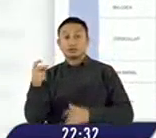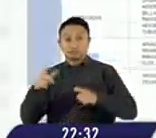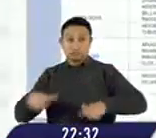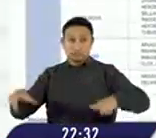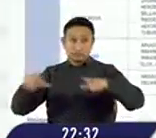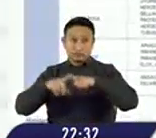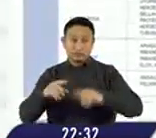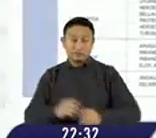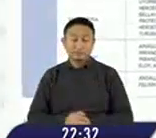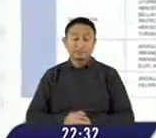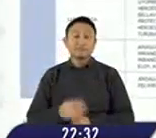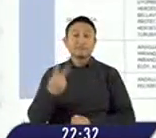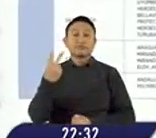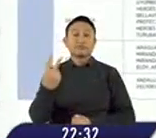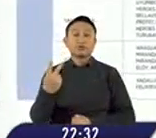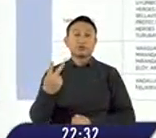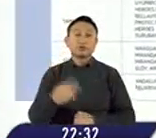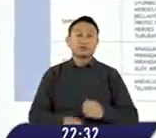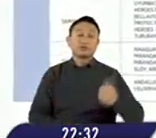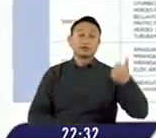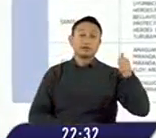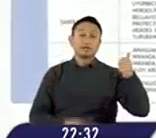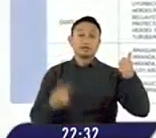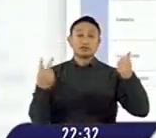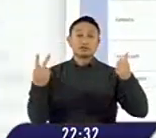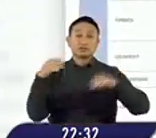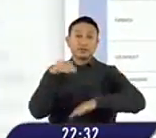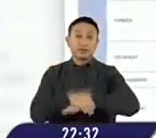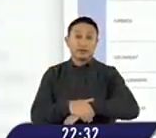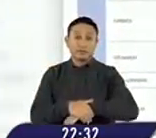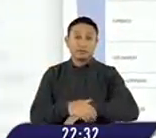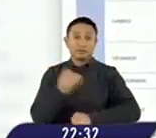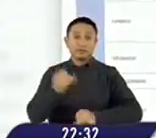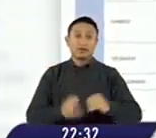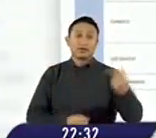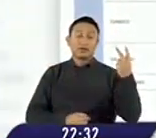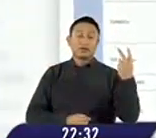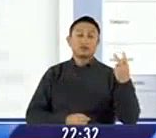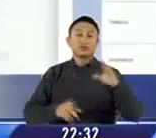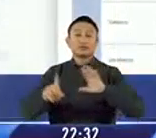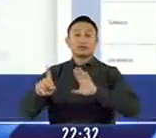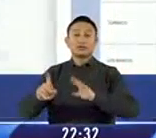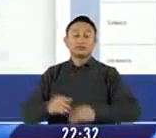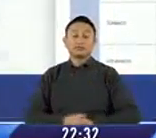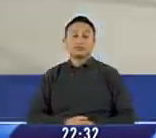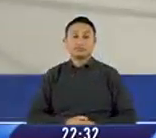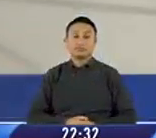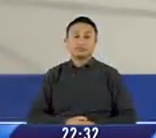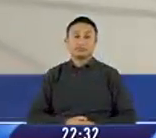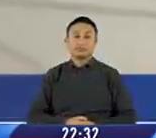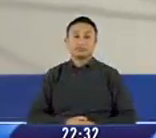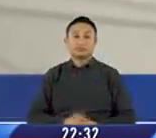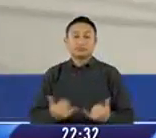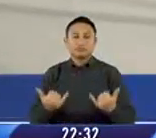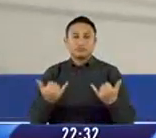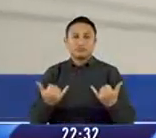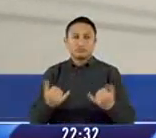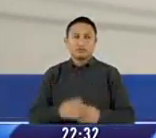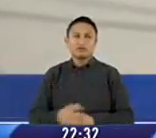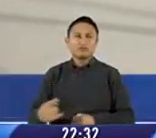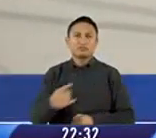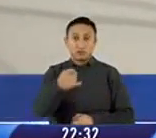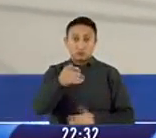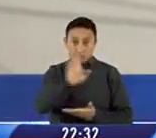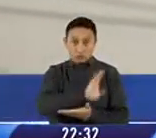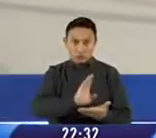sectores. El segundo corte será de 10 a 2 de la tarde y el tercero de 2 a 6 de la tarde. Ahora bien, para conocer si su